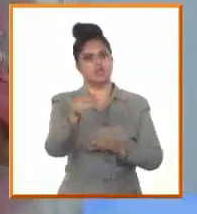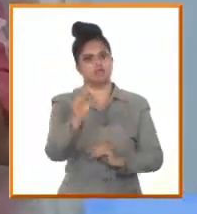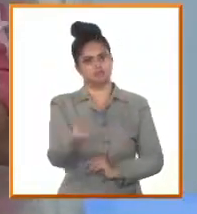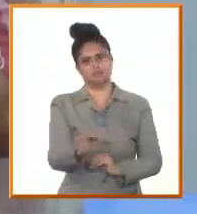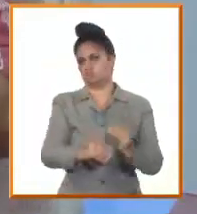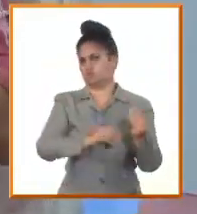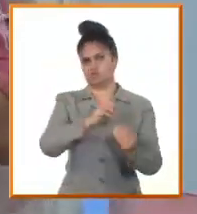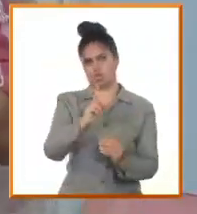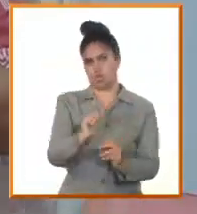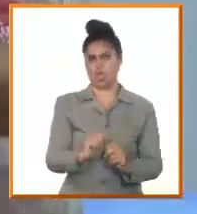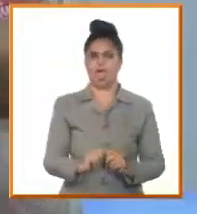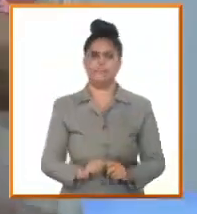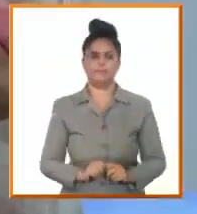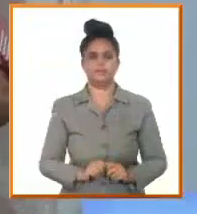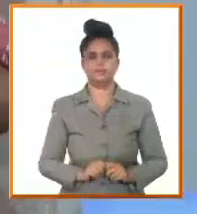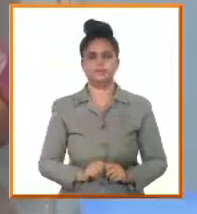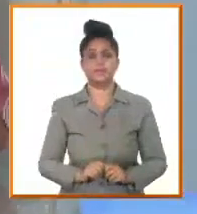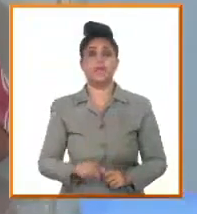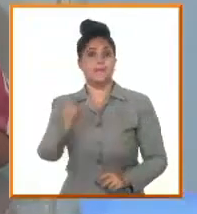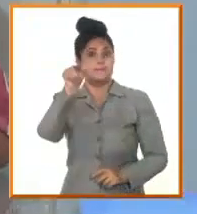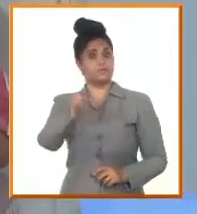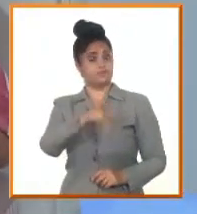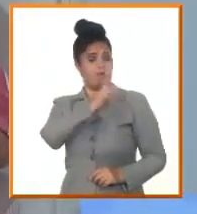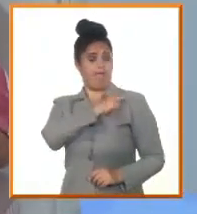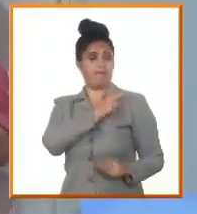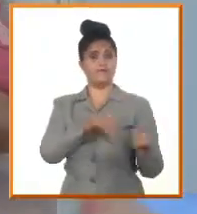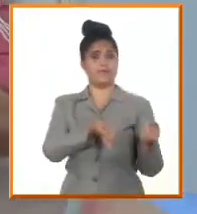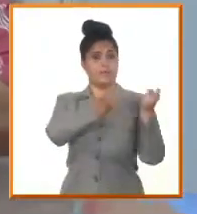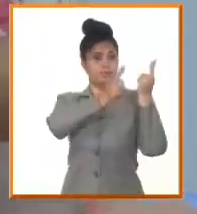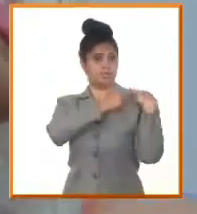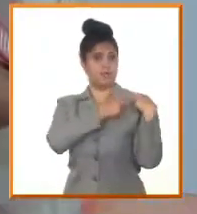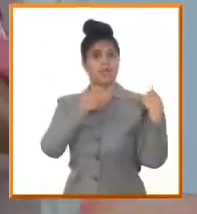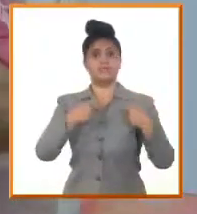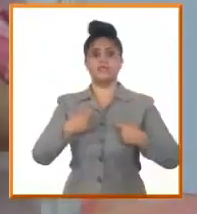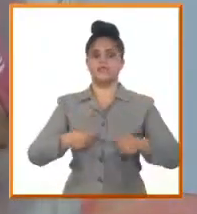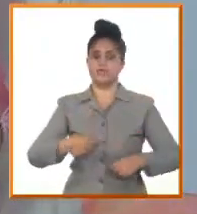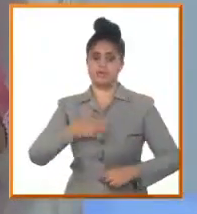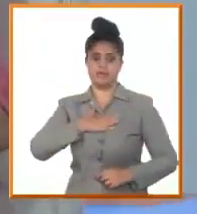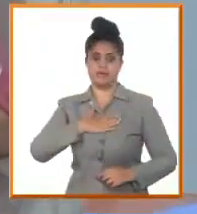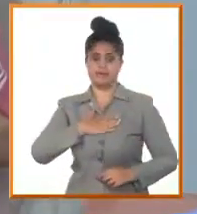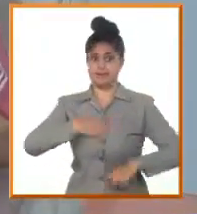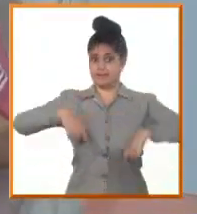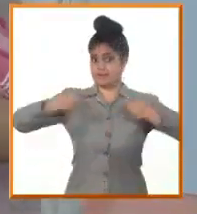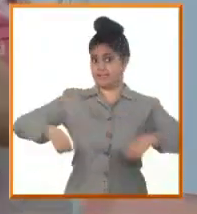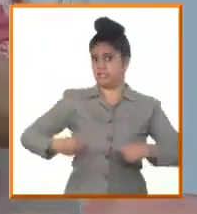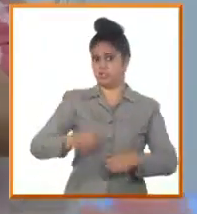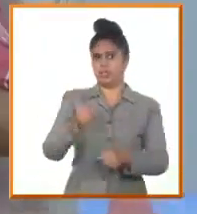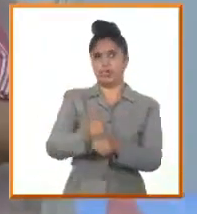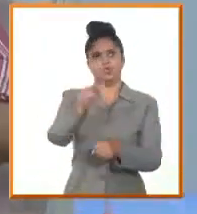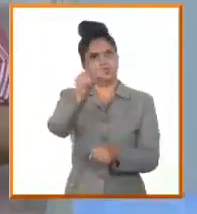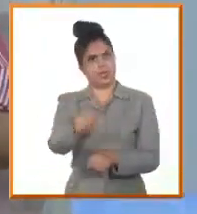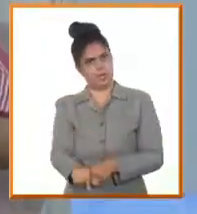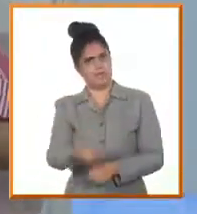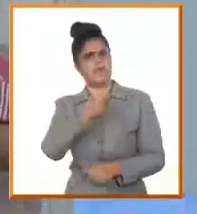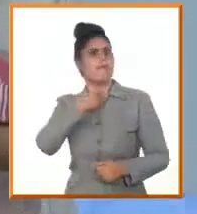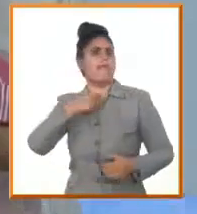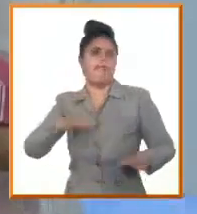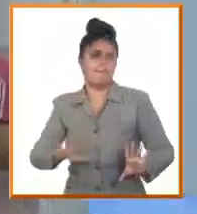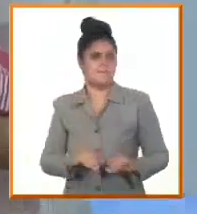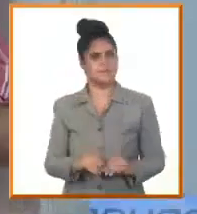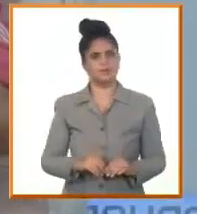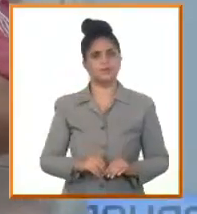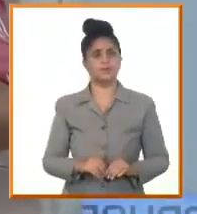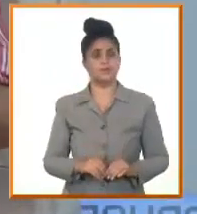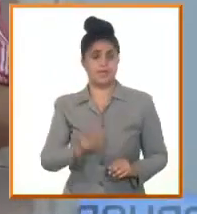el empresario tiene que tomar decisiones sobre sus trabajadores bueno Y si yo le quiero aumentar más el sanar mis trabajadores tenemos miedo a eso